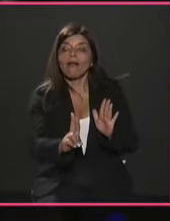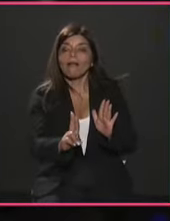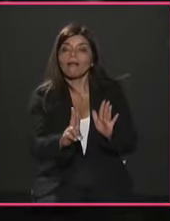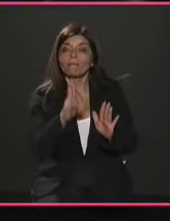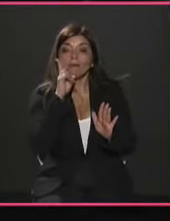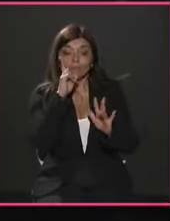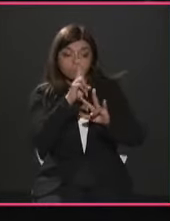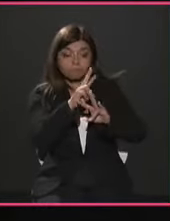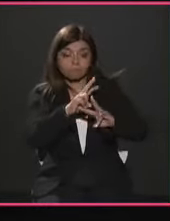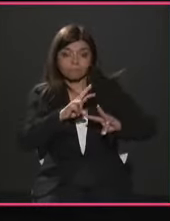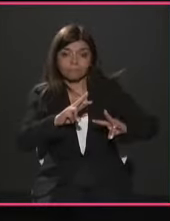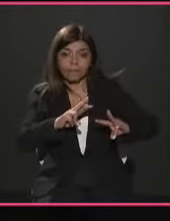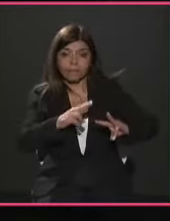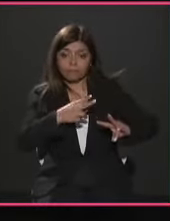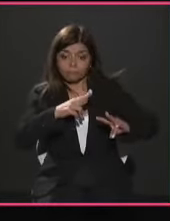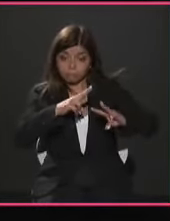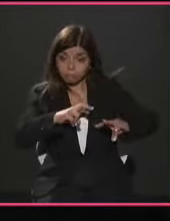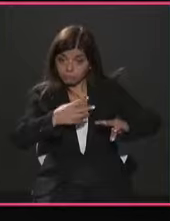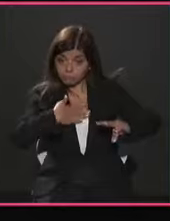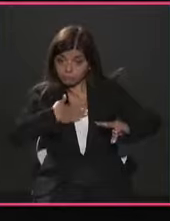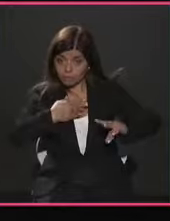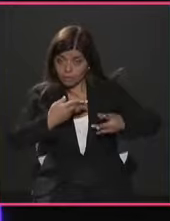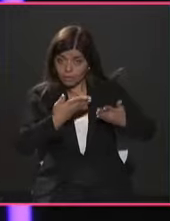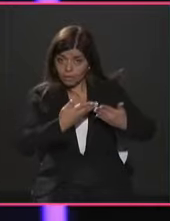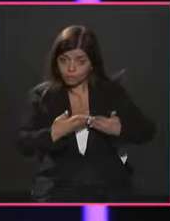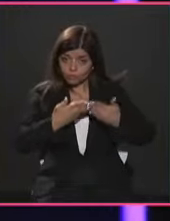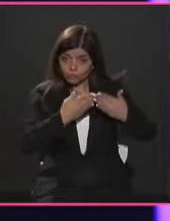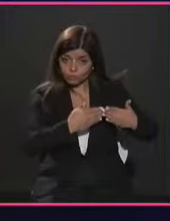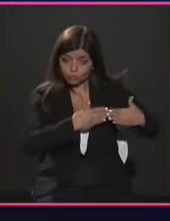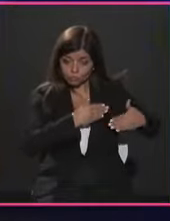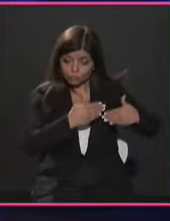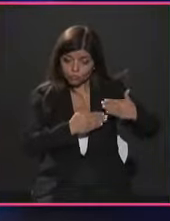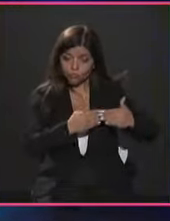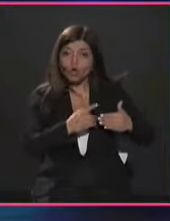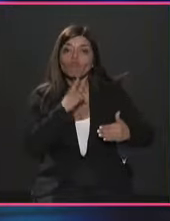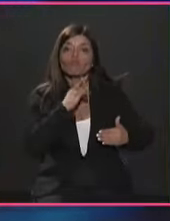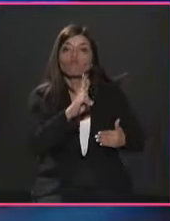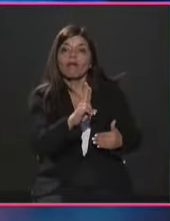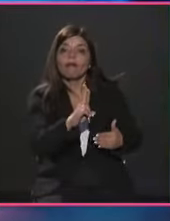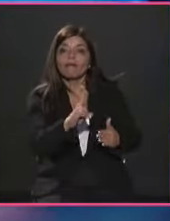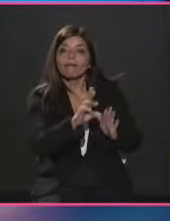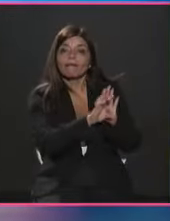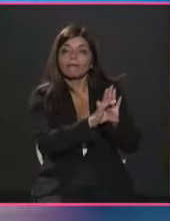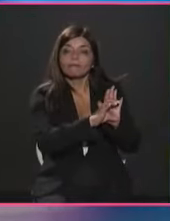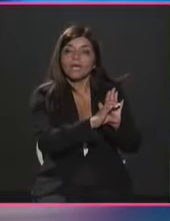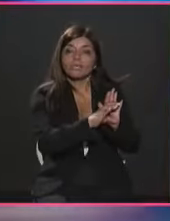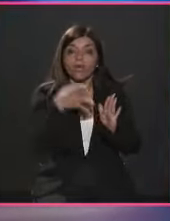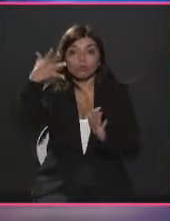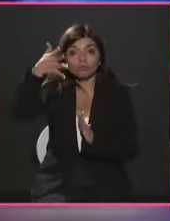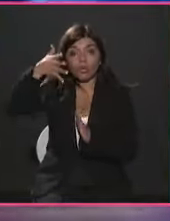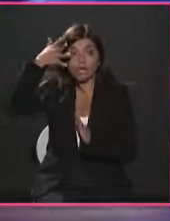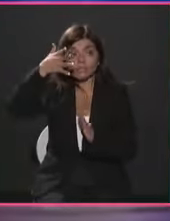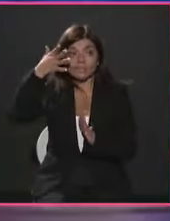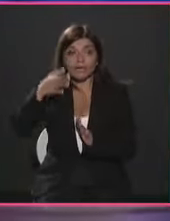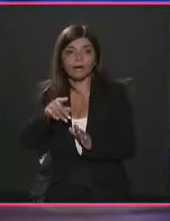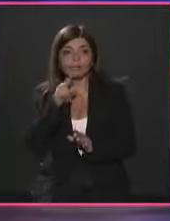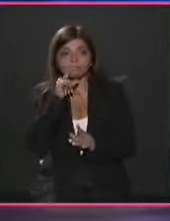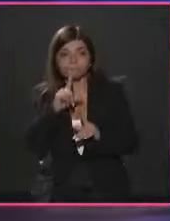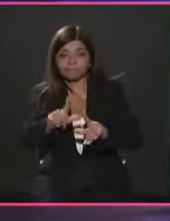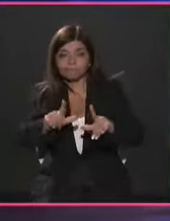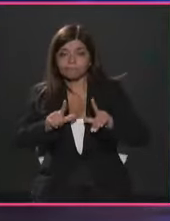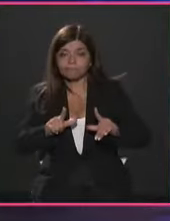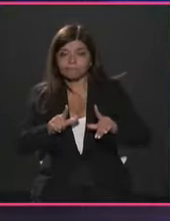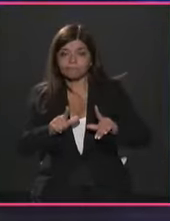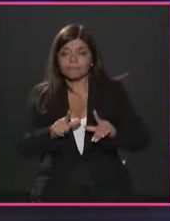mis investigaciones durante mi charla